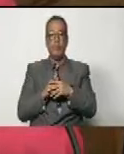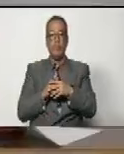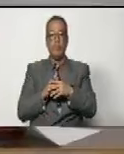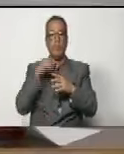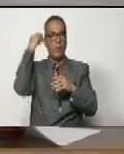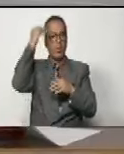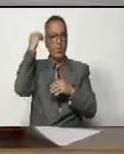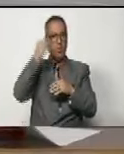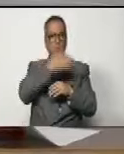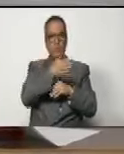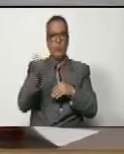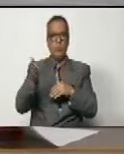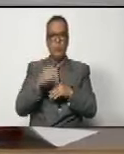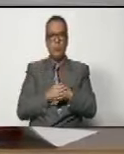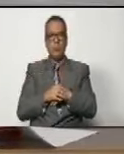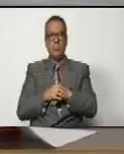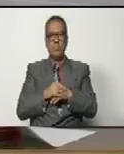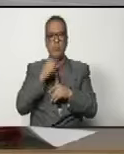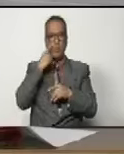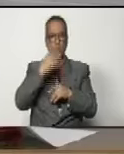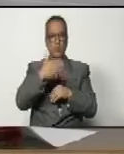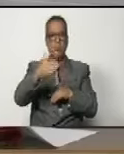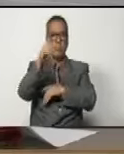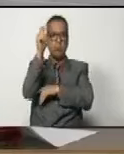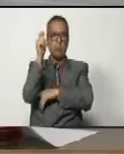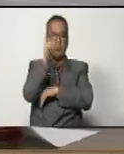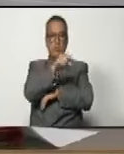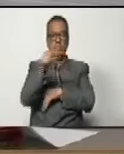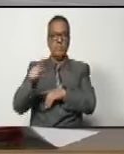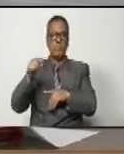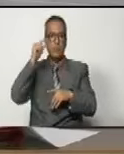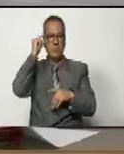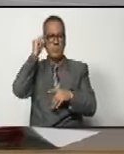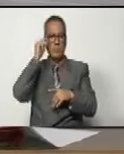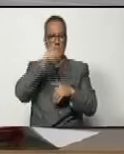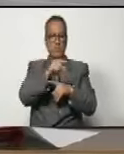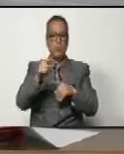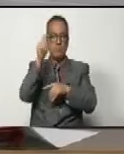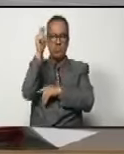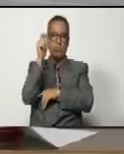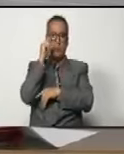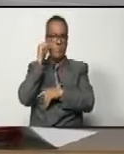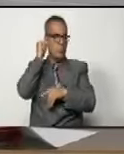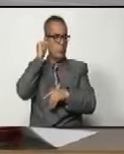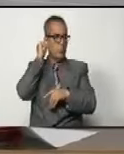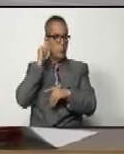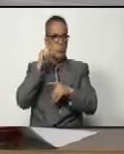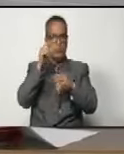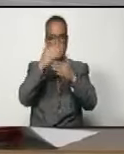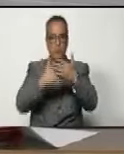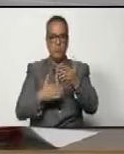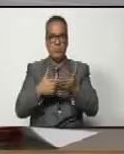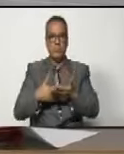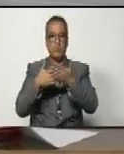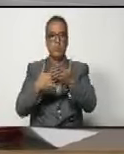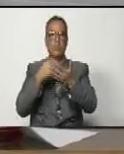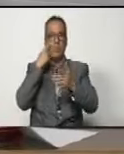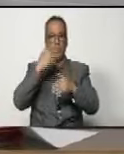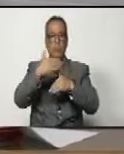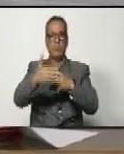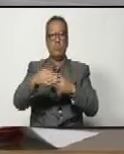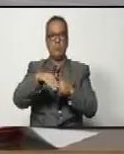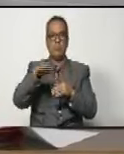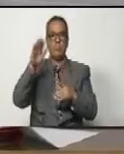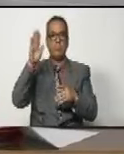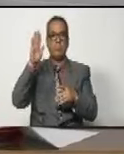En consideración, las honorables diputadas y los honorables diputados que estén a favor del proyecto de orden del día presentado, sírvanse manifestar